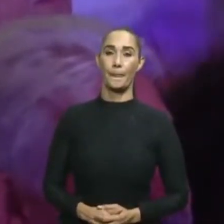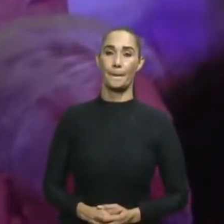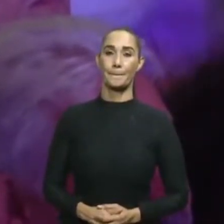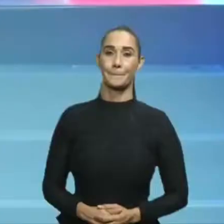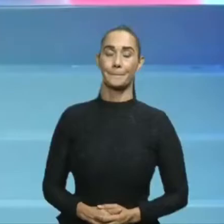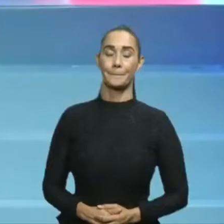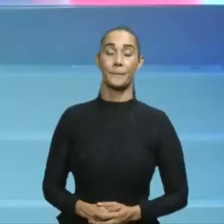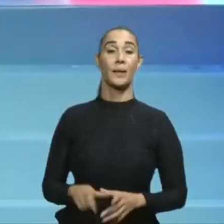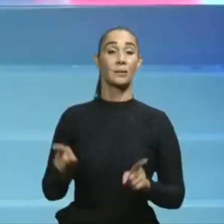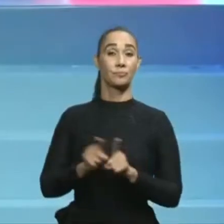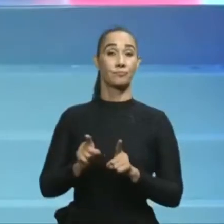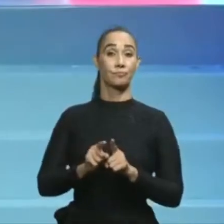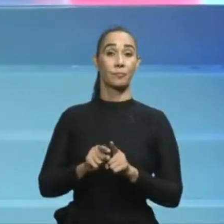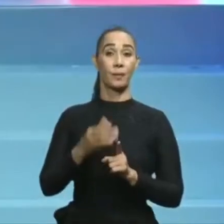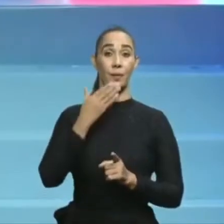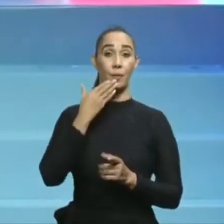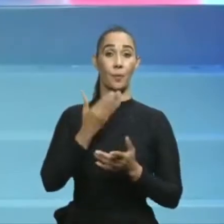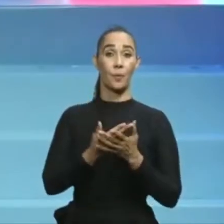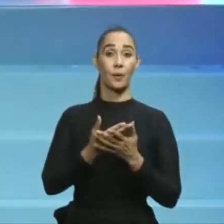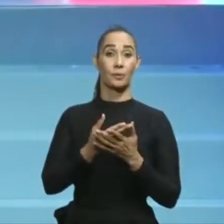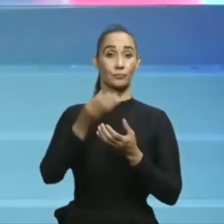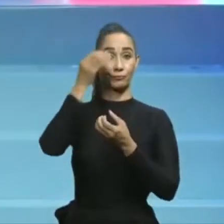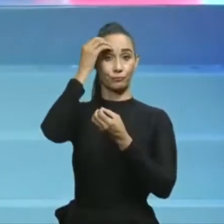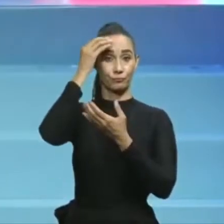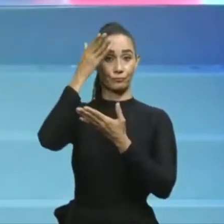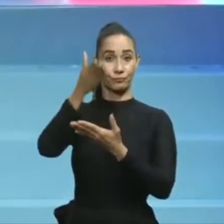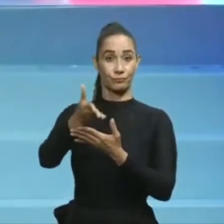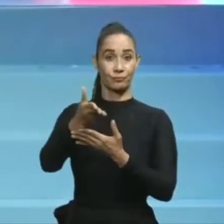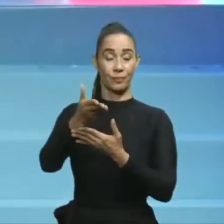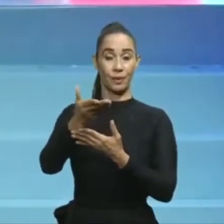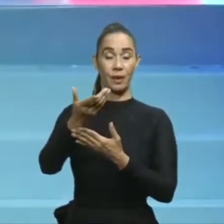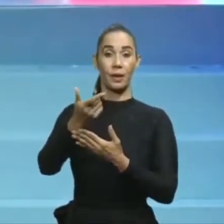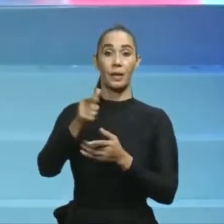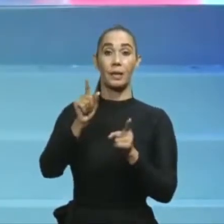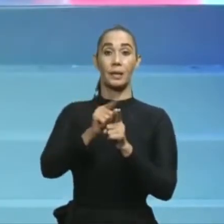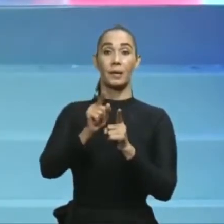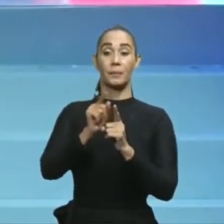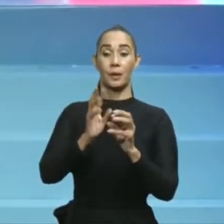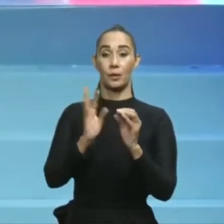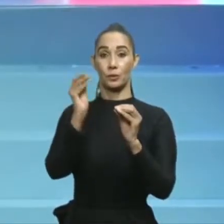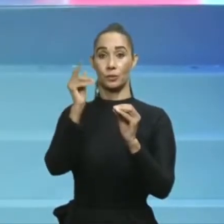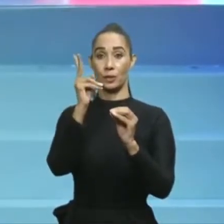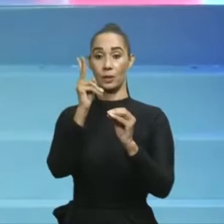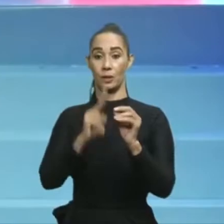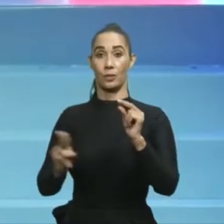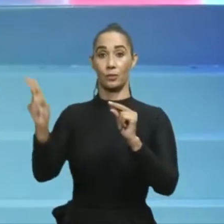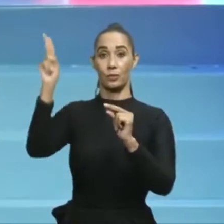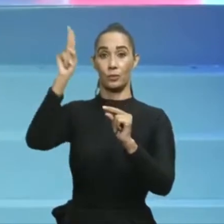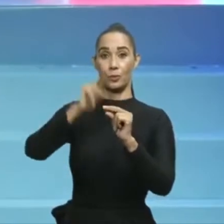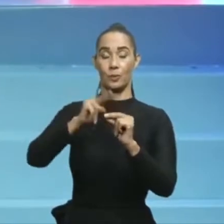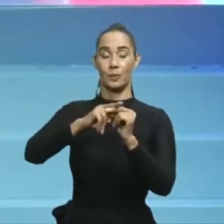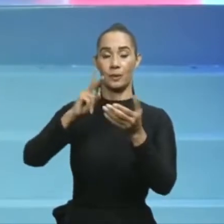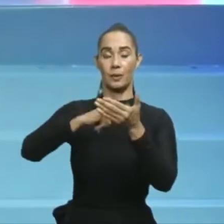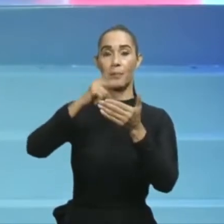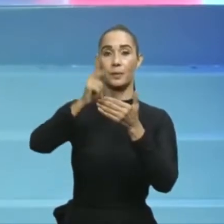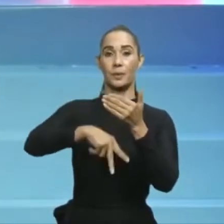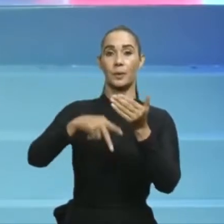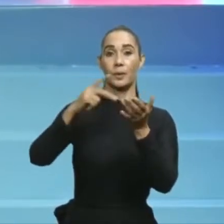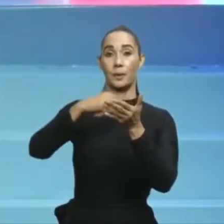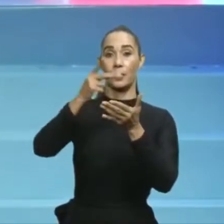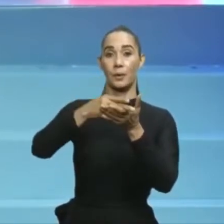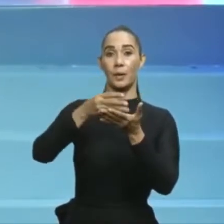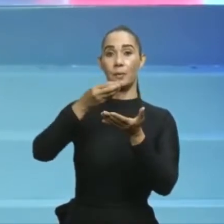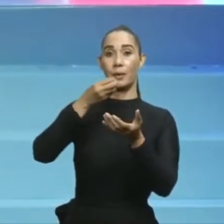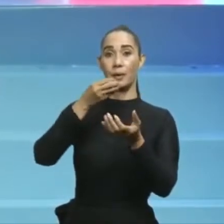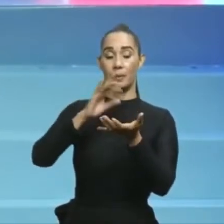y es bueno informar y aclarar esto hemos duplicado el presupuesto dedicado al programa de medicamentos de